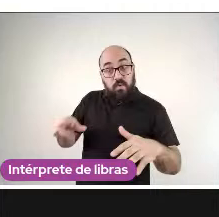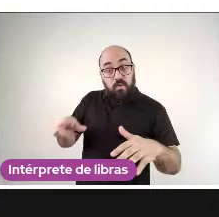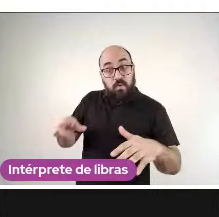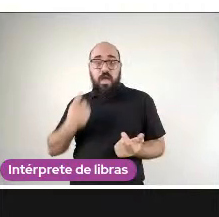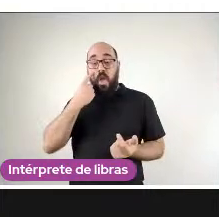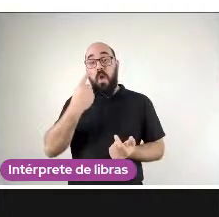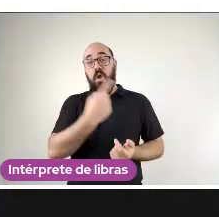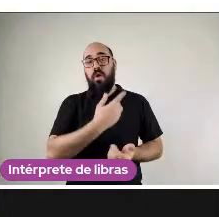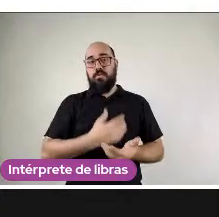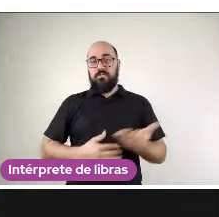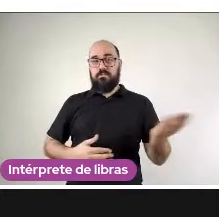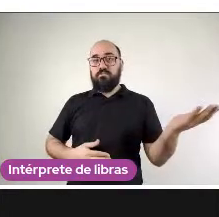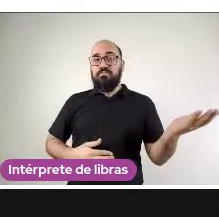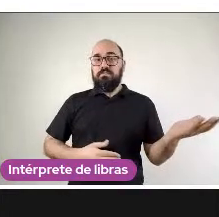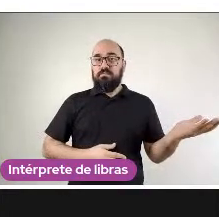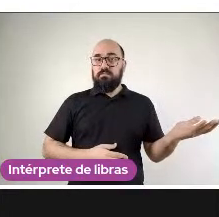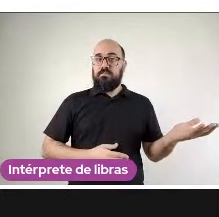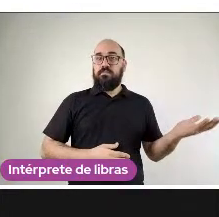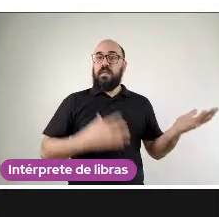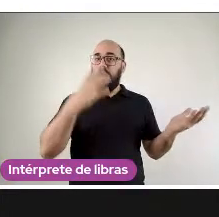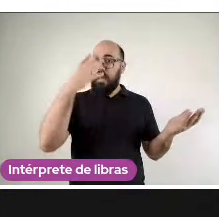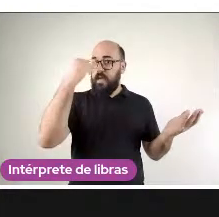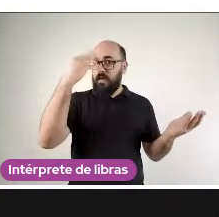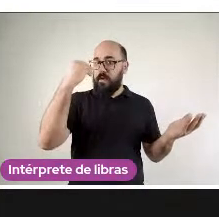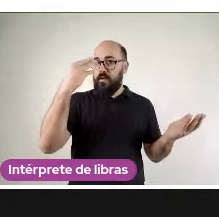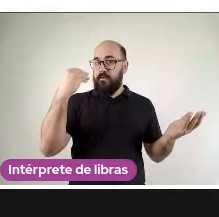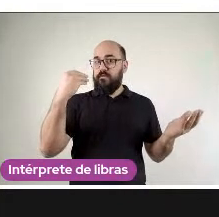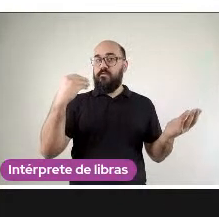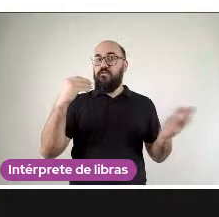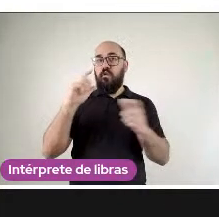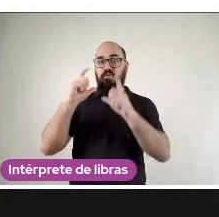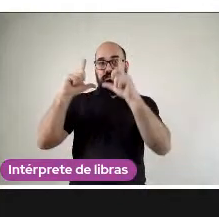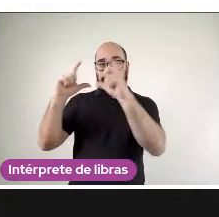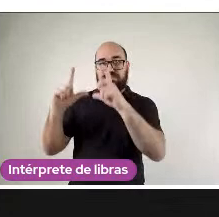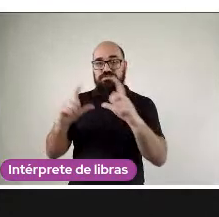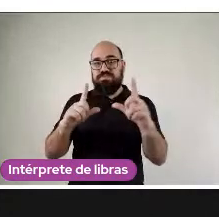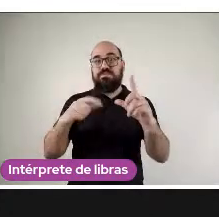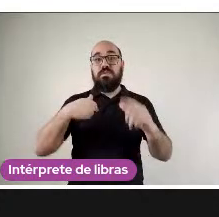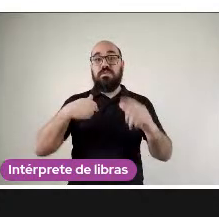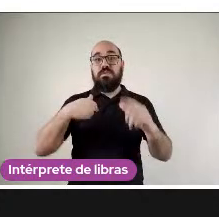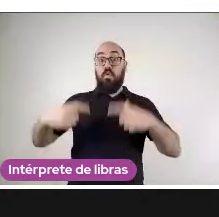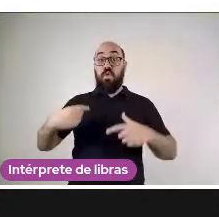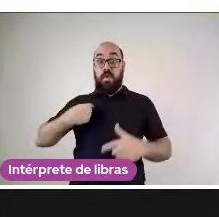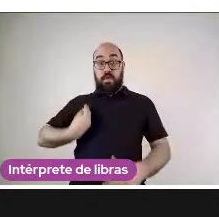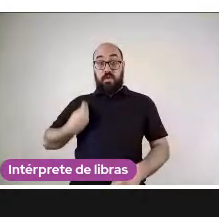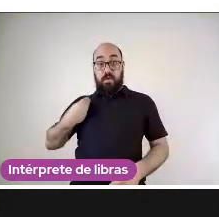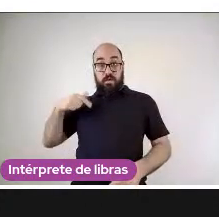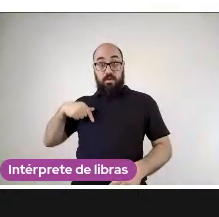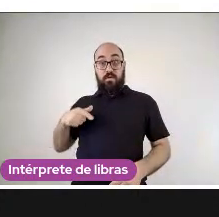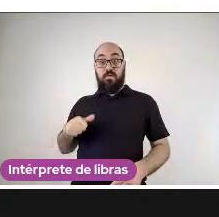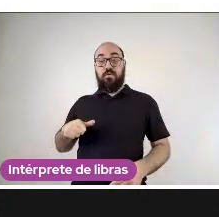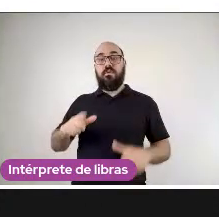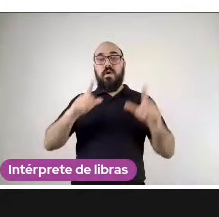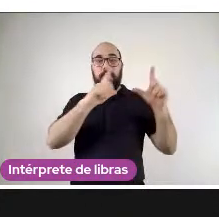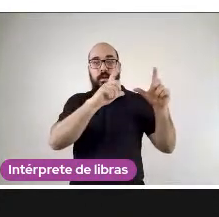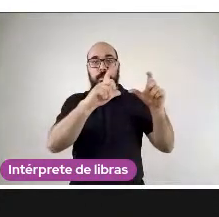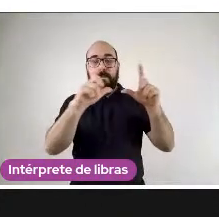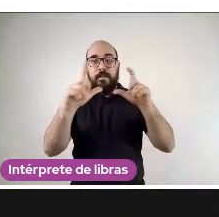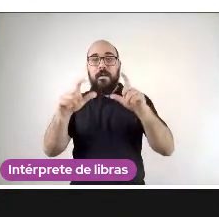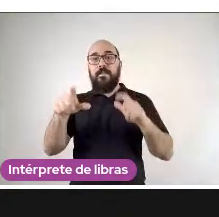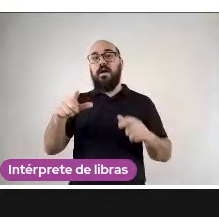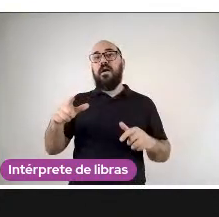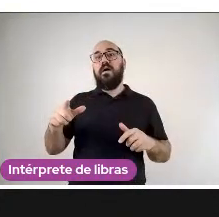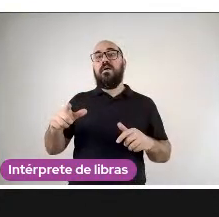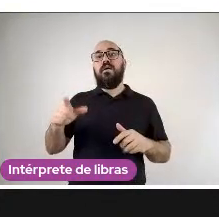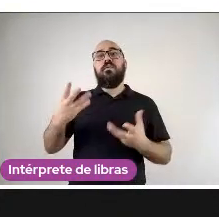peces loro que son importantes para los arrecifes de coral, cambute que está en peligro de extinción, pesca deportiva que no respetan y no